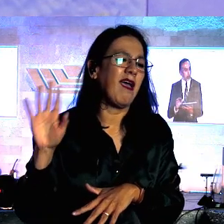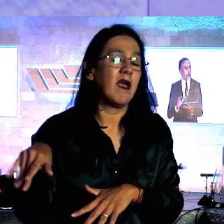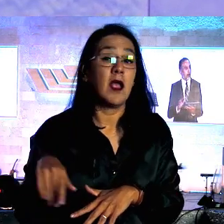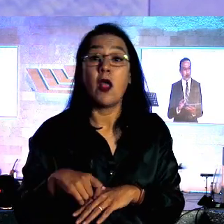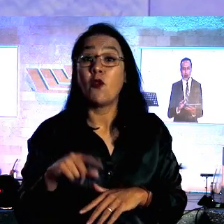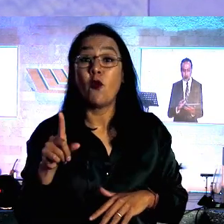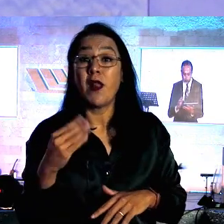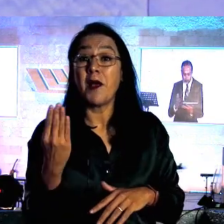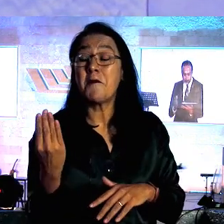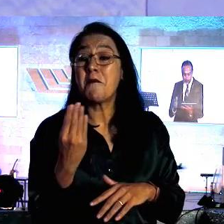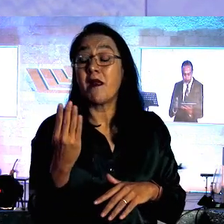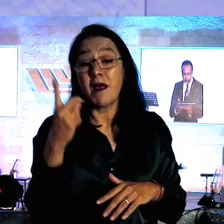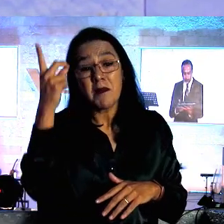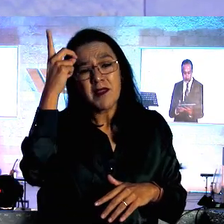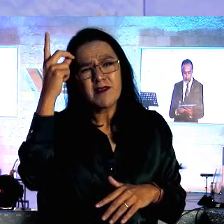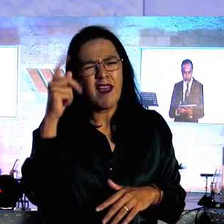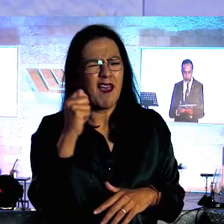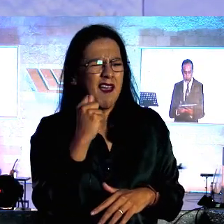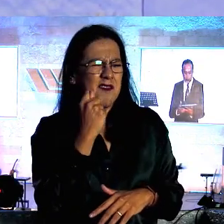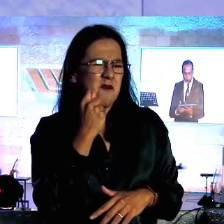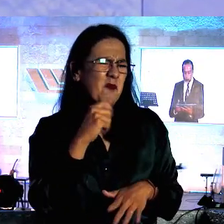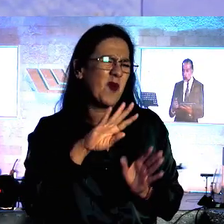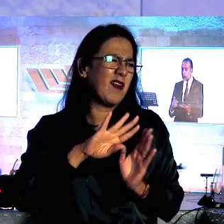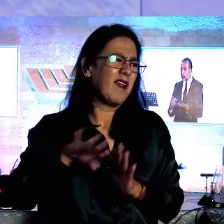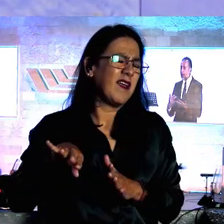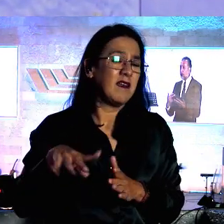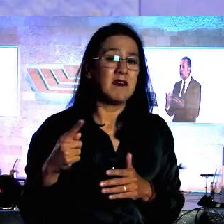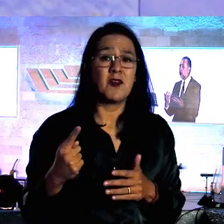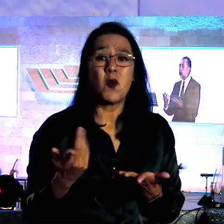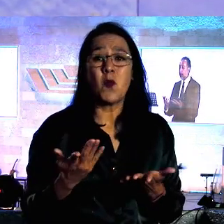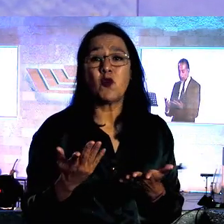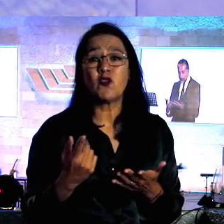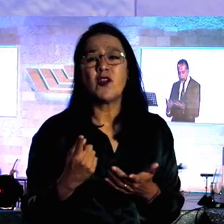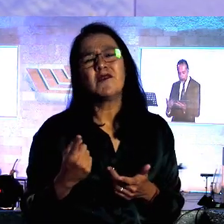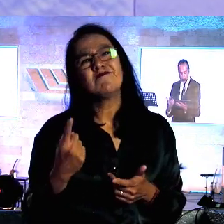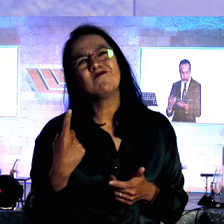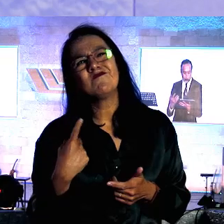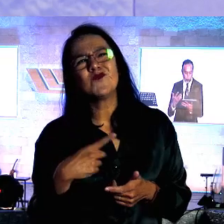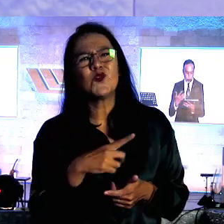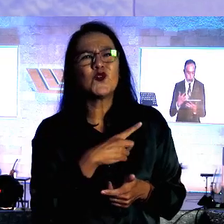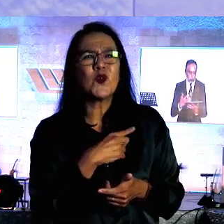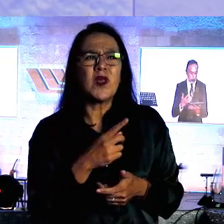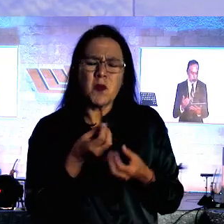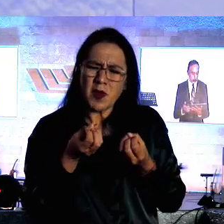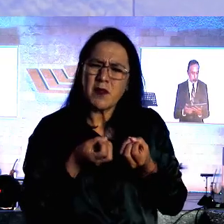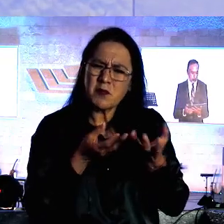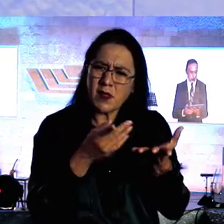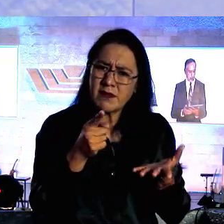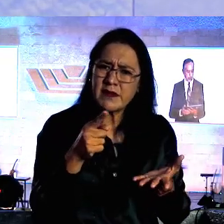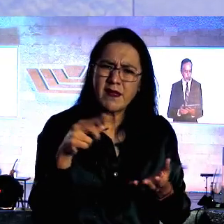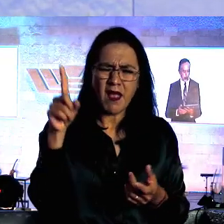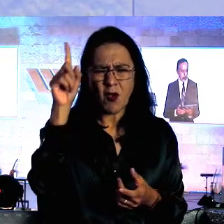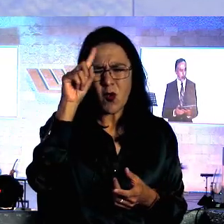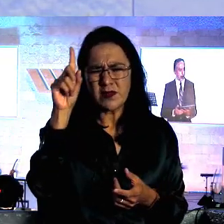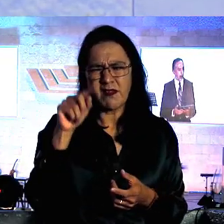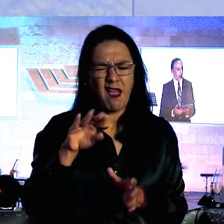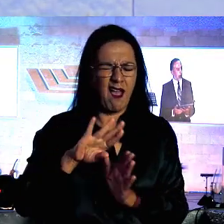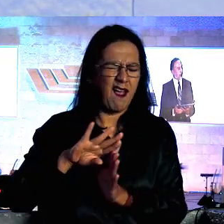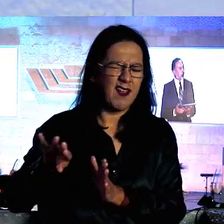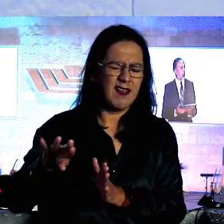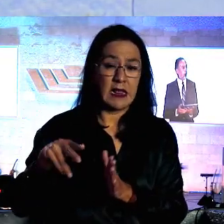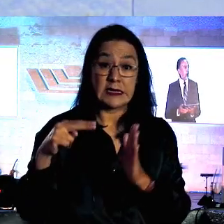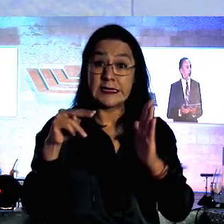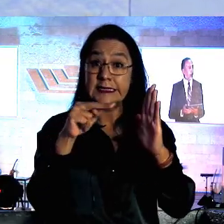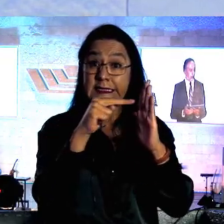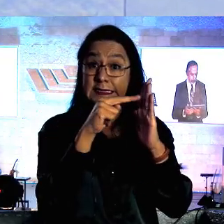el tomar la palabra de Dios a la ligera, como una mera sugerencia y no como una norma, el